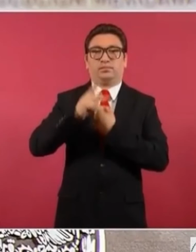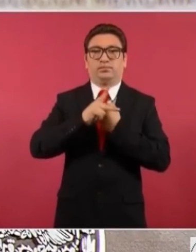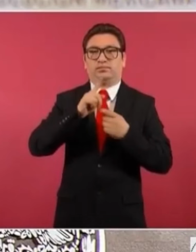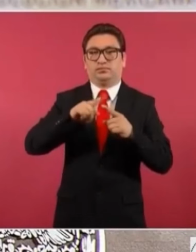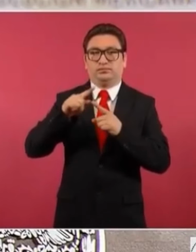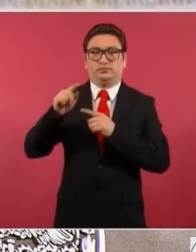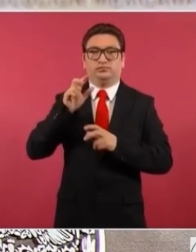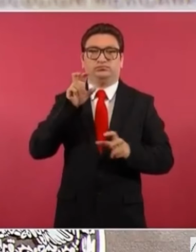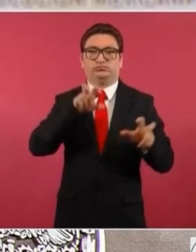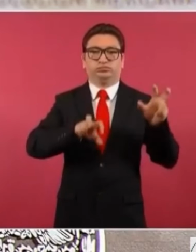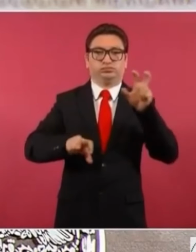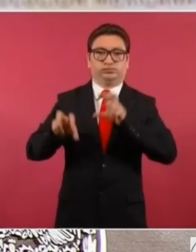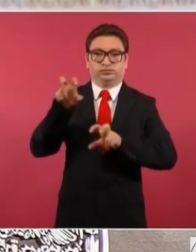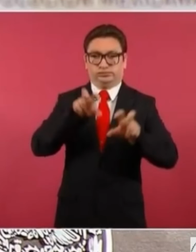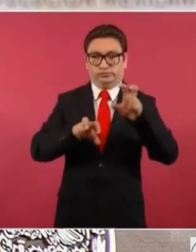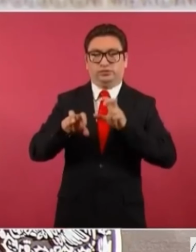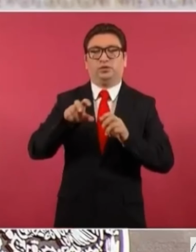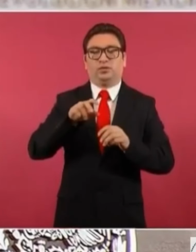que haya un plan